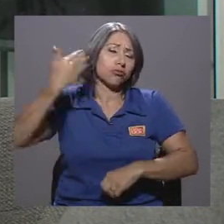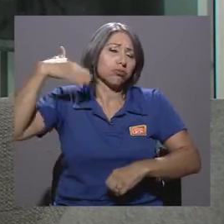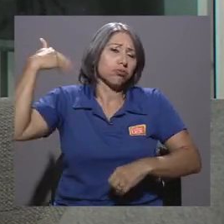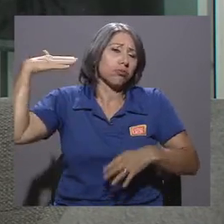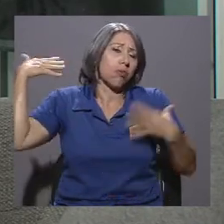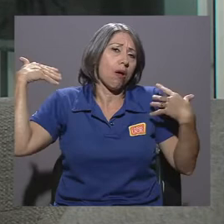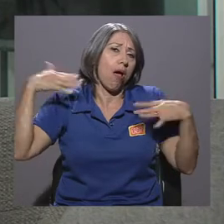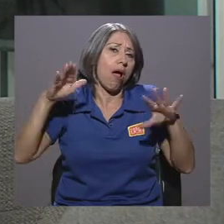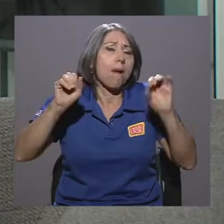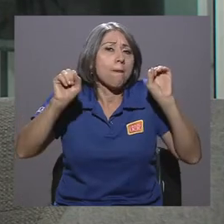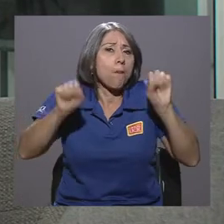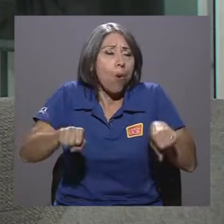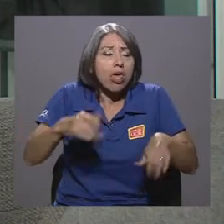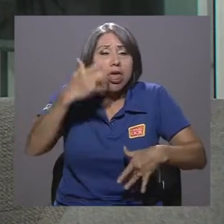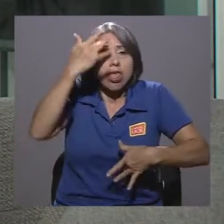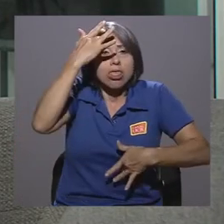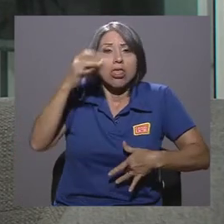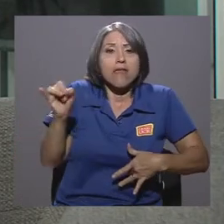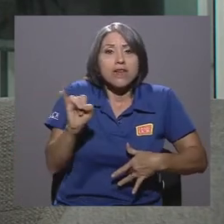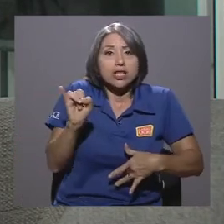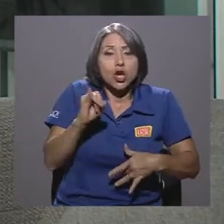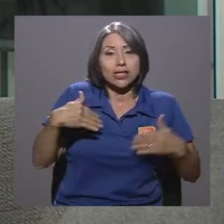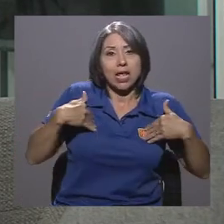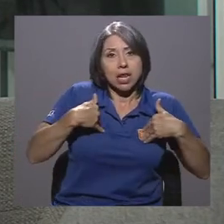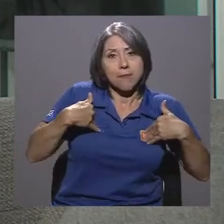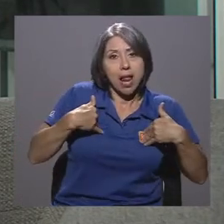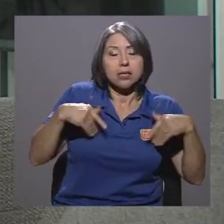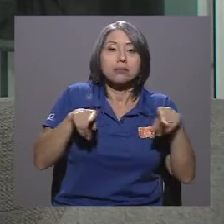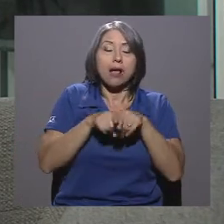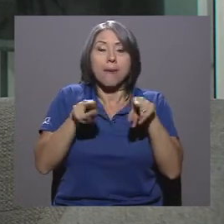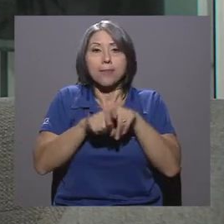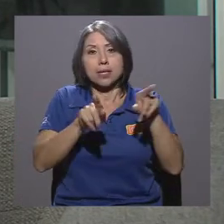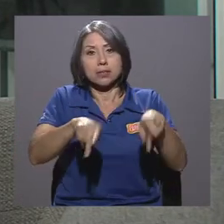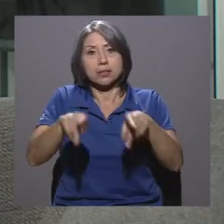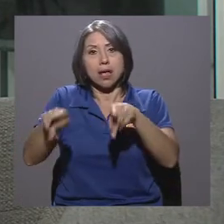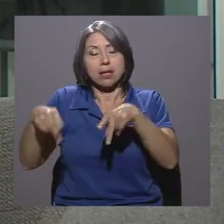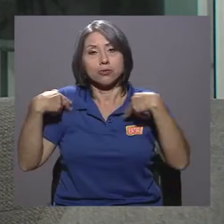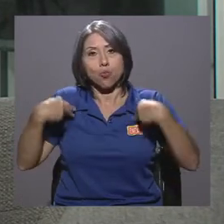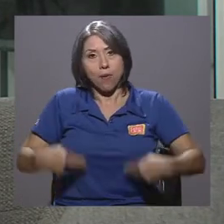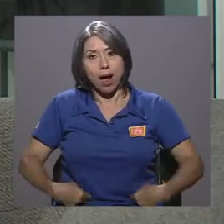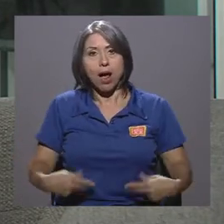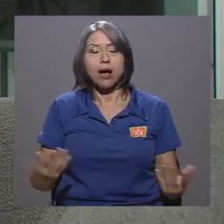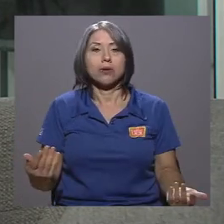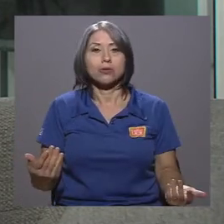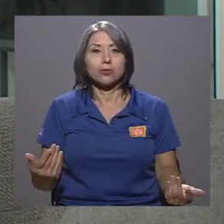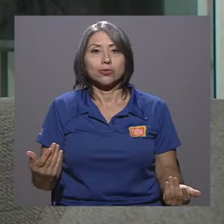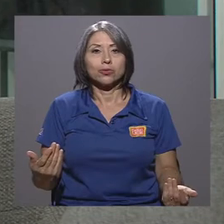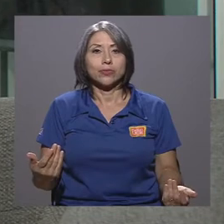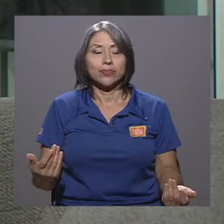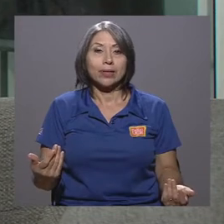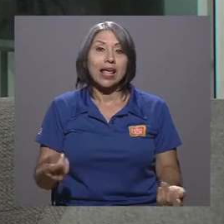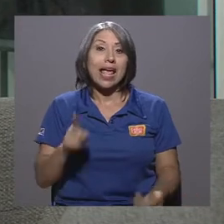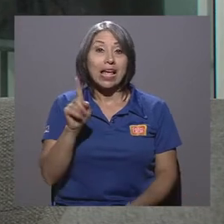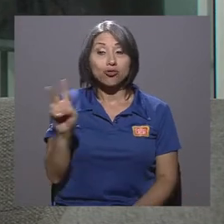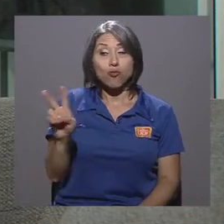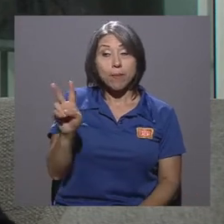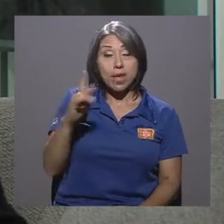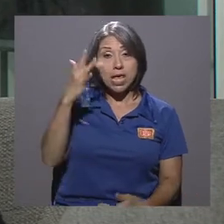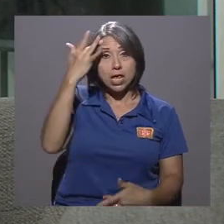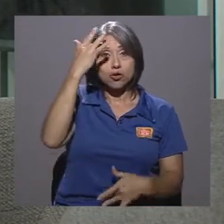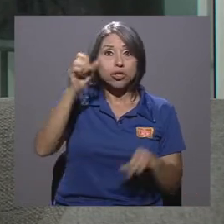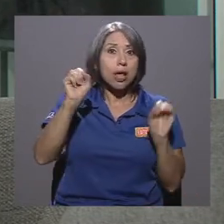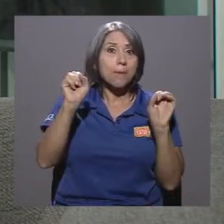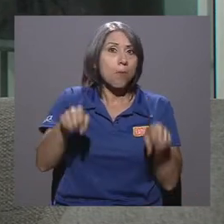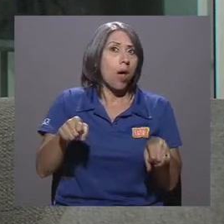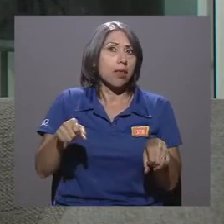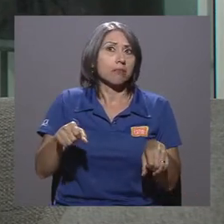los animales y en las personas, en los seres humanos. Entonces, pues es un virus que puede dar síntomas